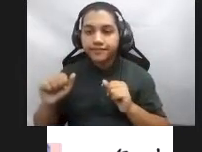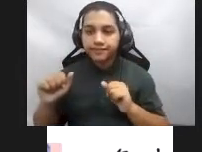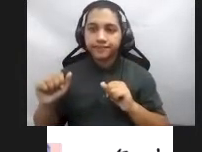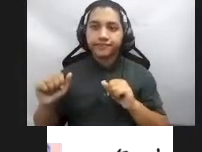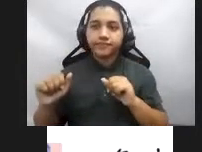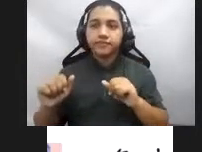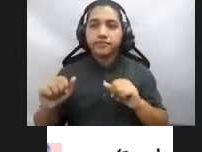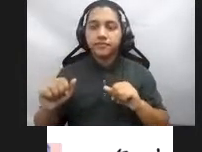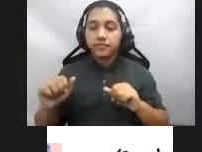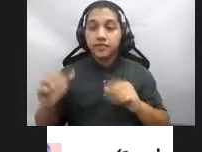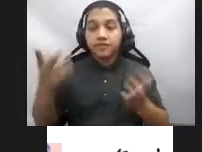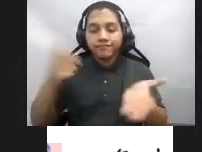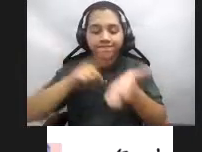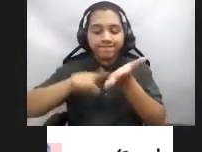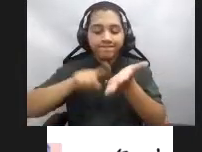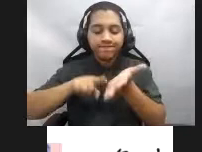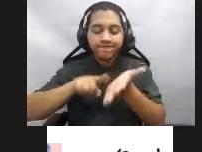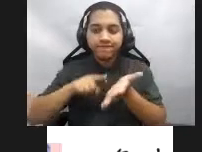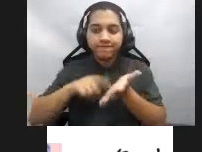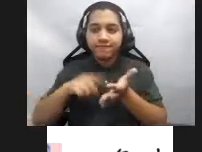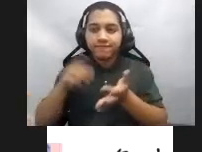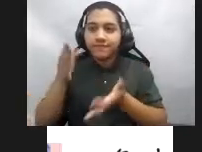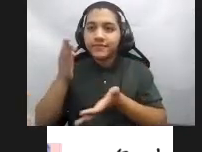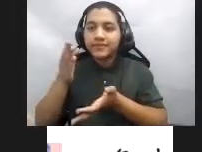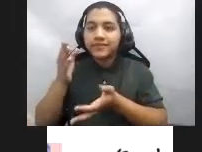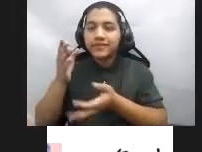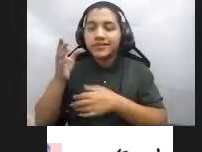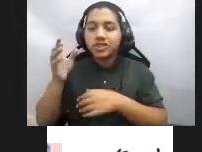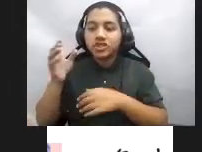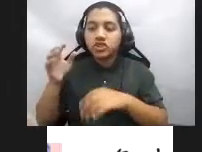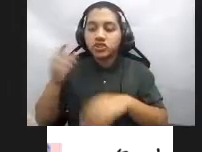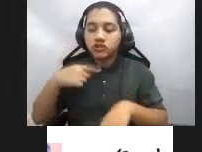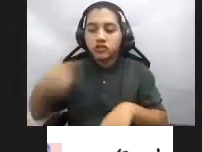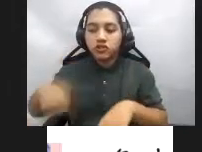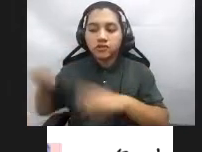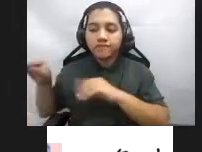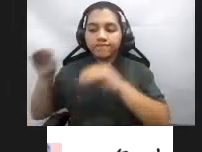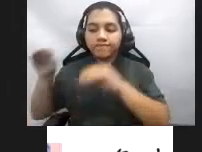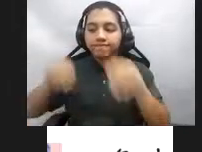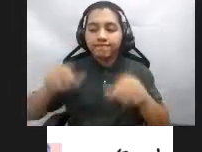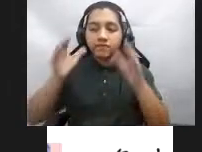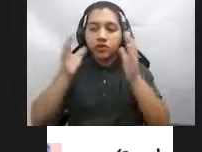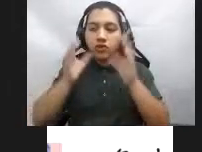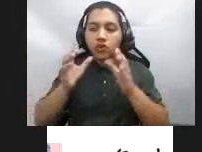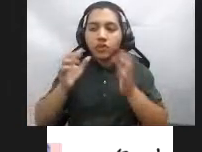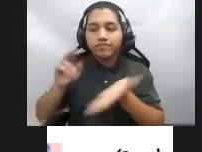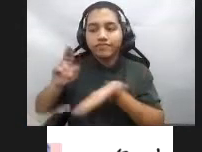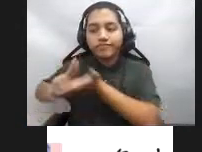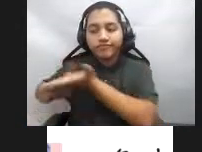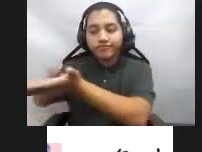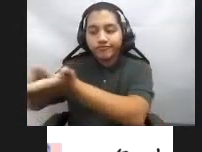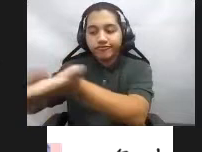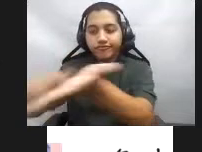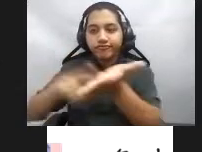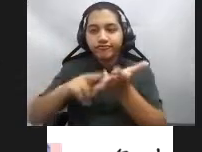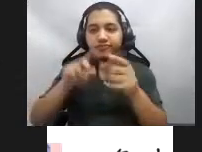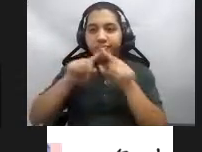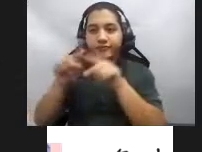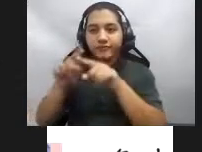yo he encontrado que muchos de estos chinos llegan a Cuba porque son contratados por distintos hacendados. Cuando